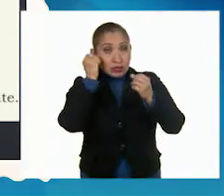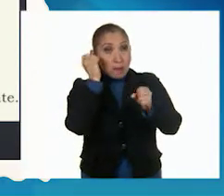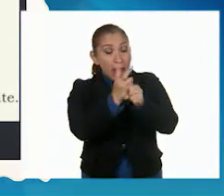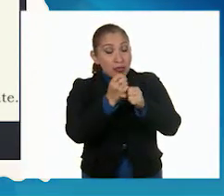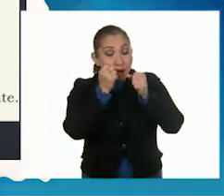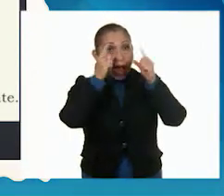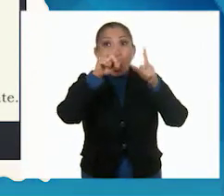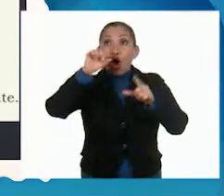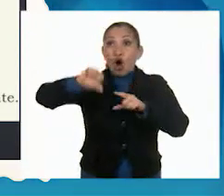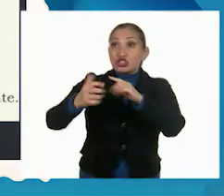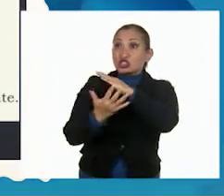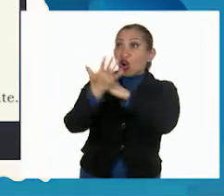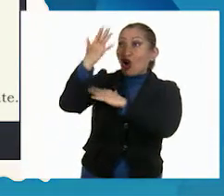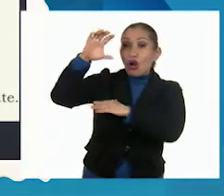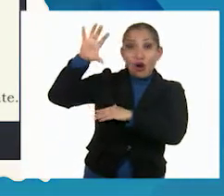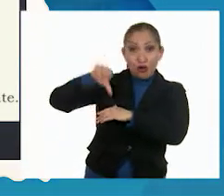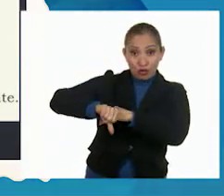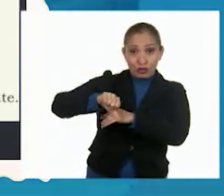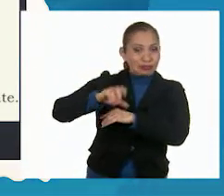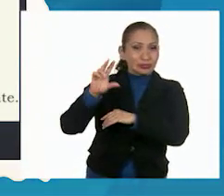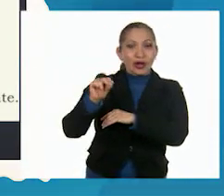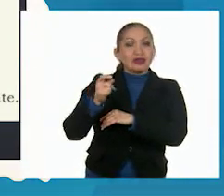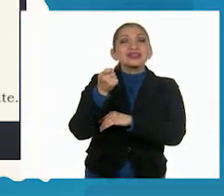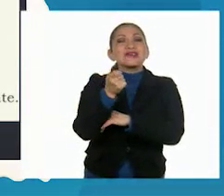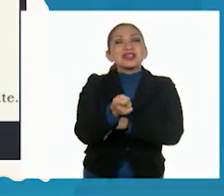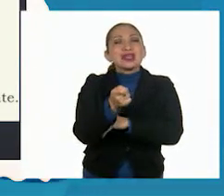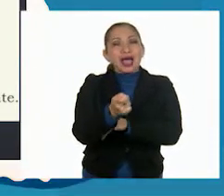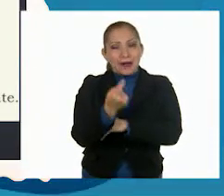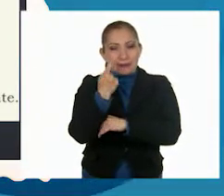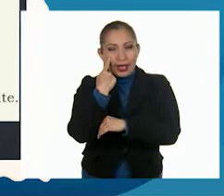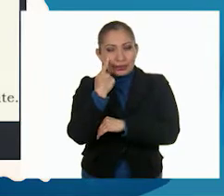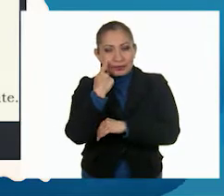más temprano. Uh-huh. ¿Qué nos hacía referencia a